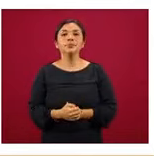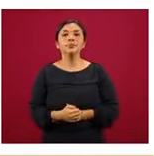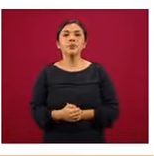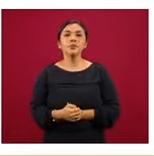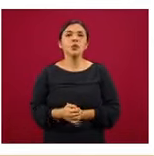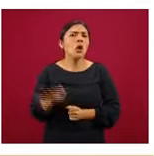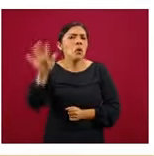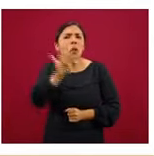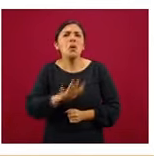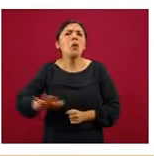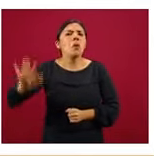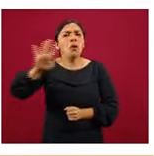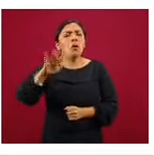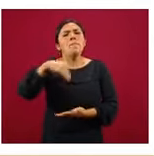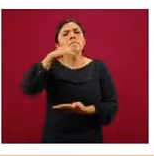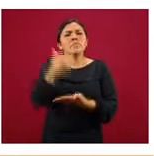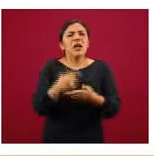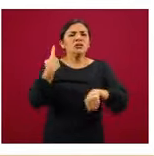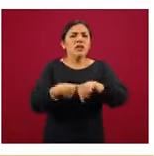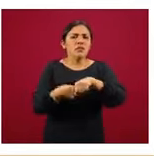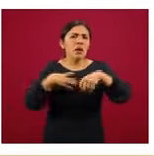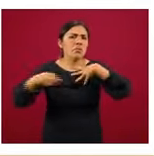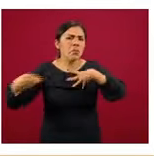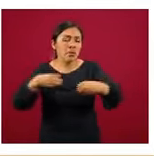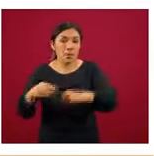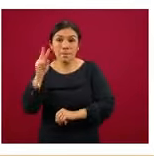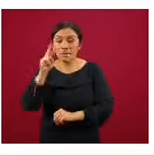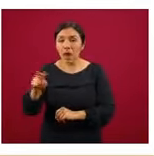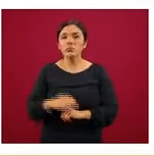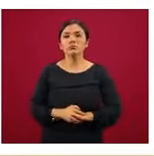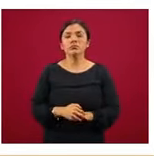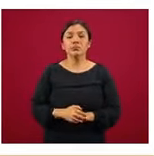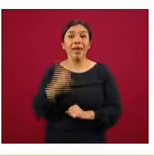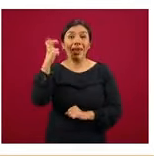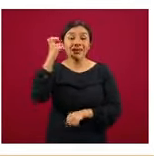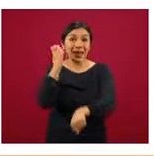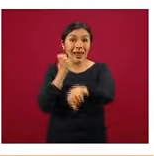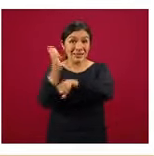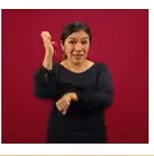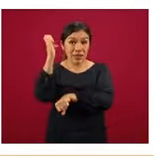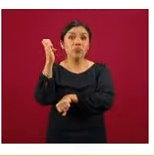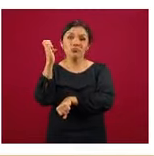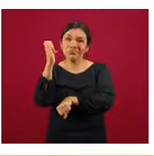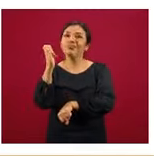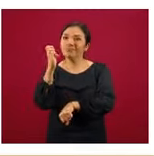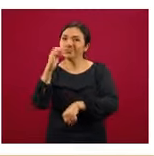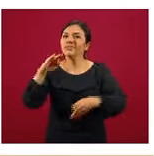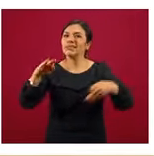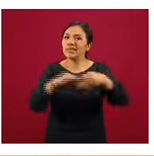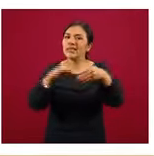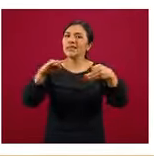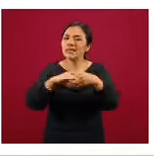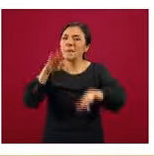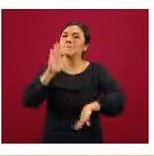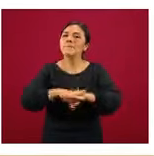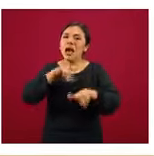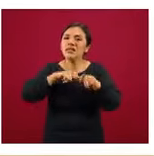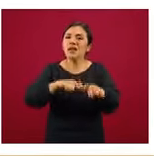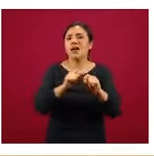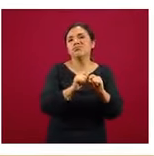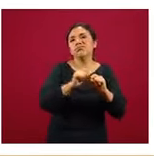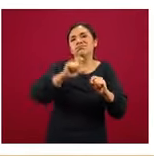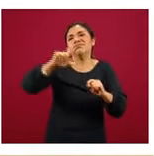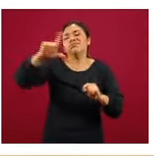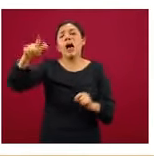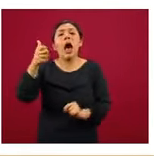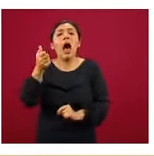y el resto tiene menor transmisión. Veamos la tendencia general para el Estado, ha sido creciente, continúa creciente.